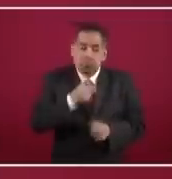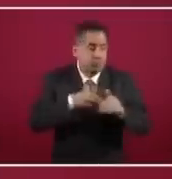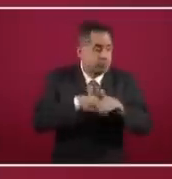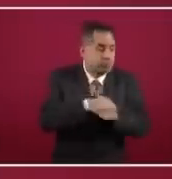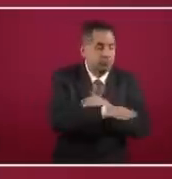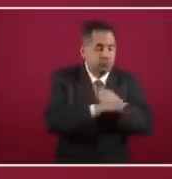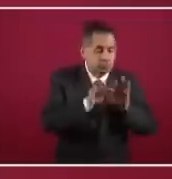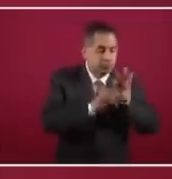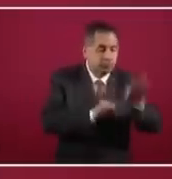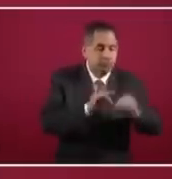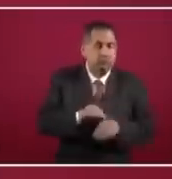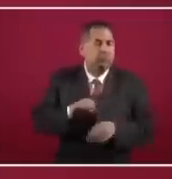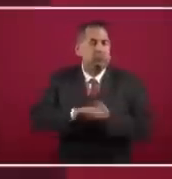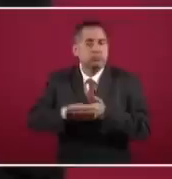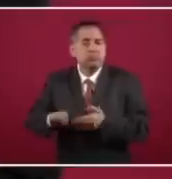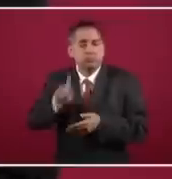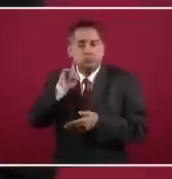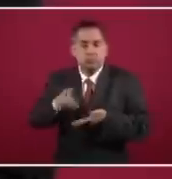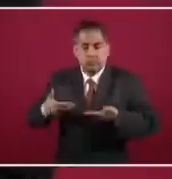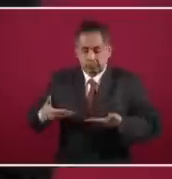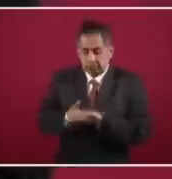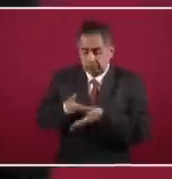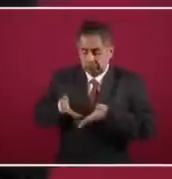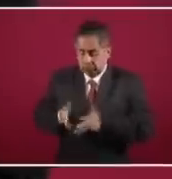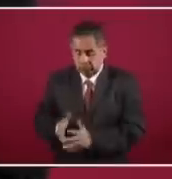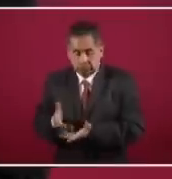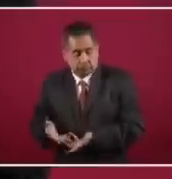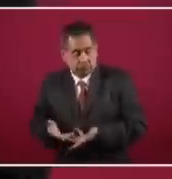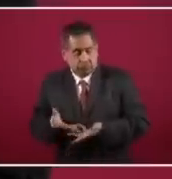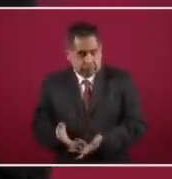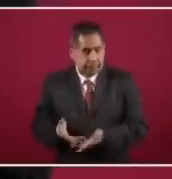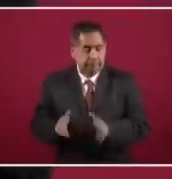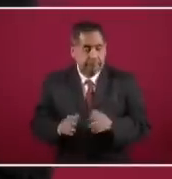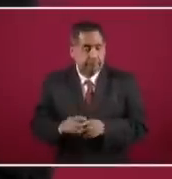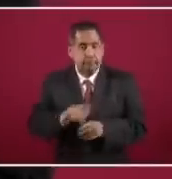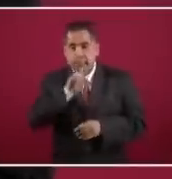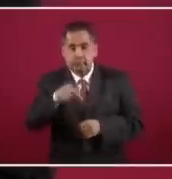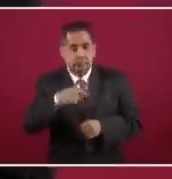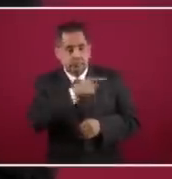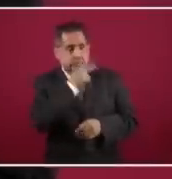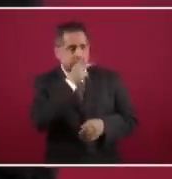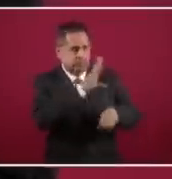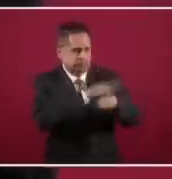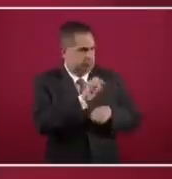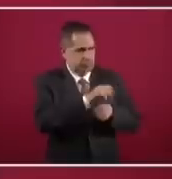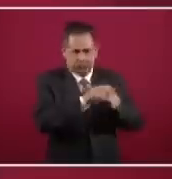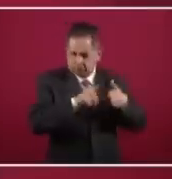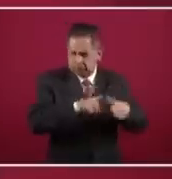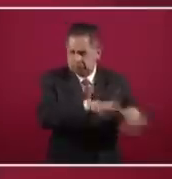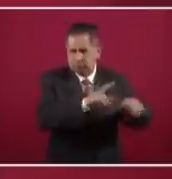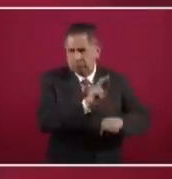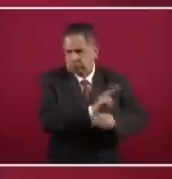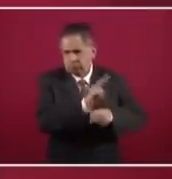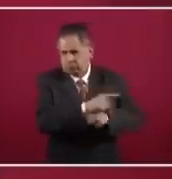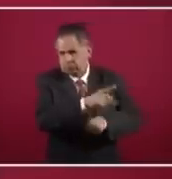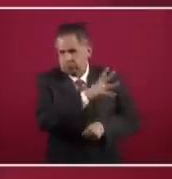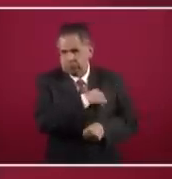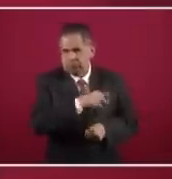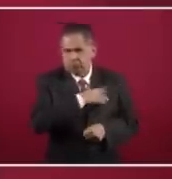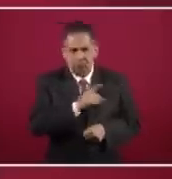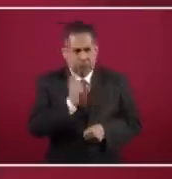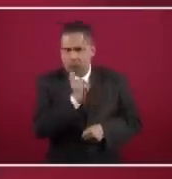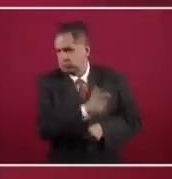la esposa ellos tengan también algunos días que se les pagan, días en donde ellos pueden